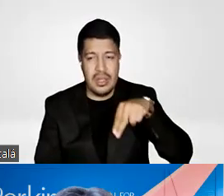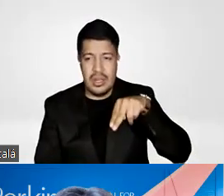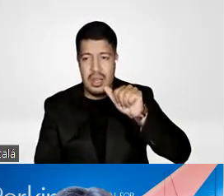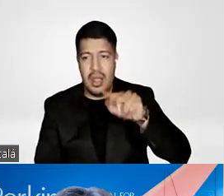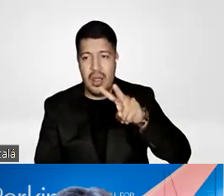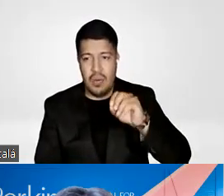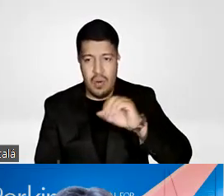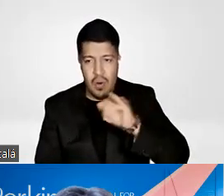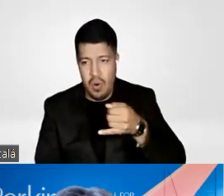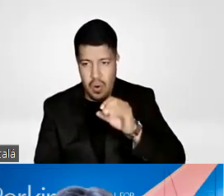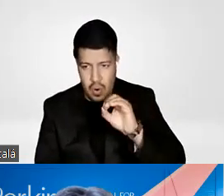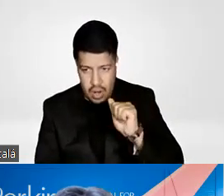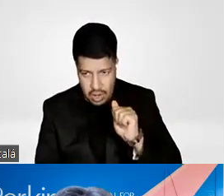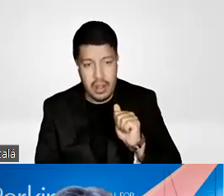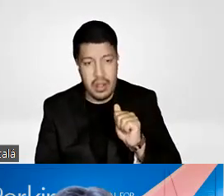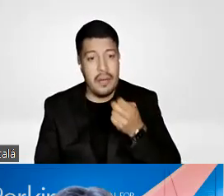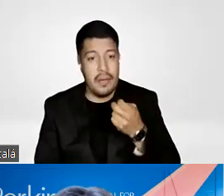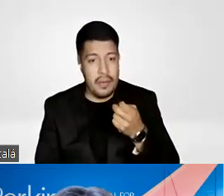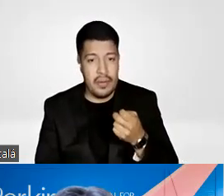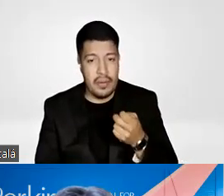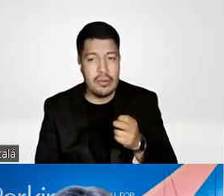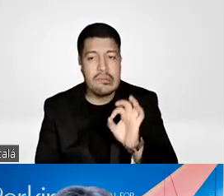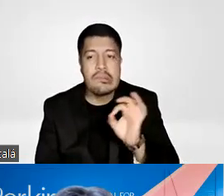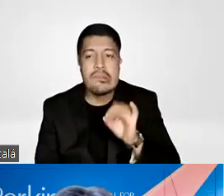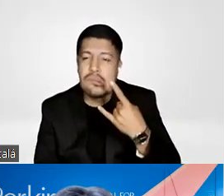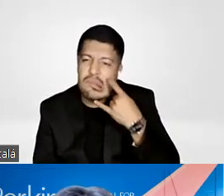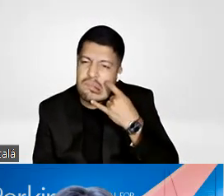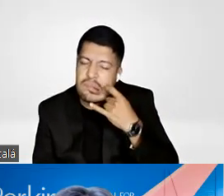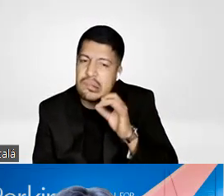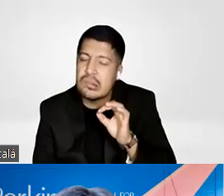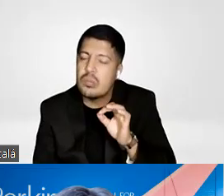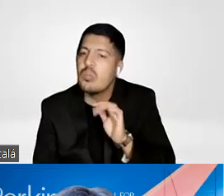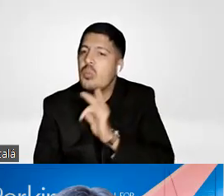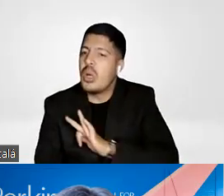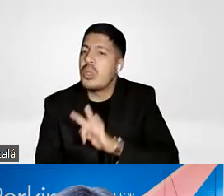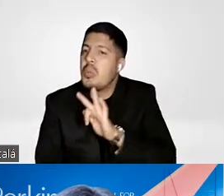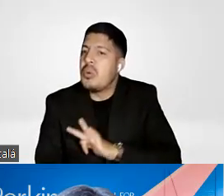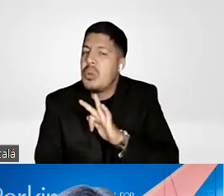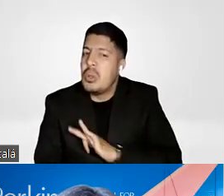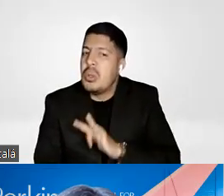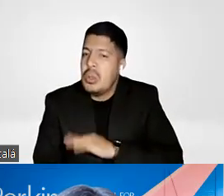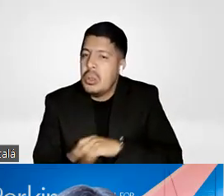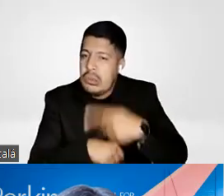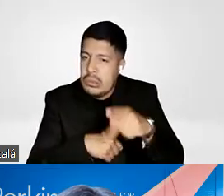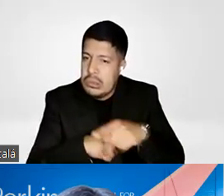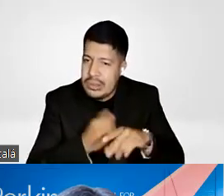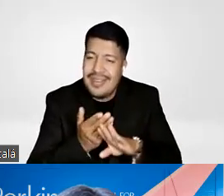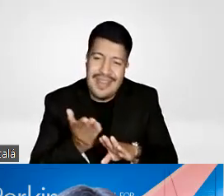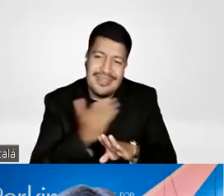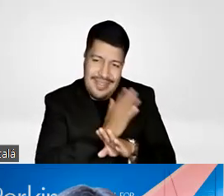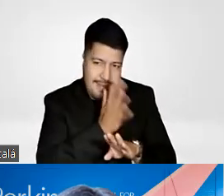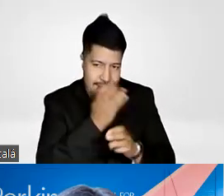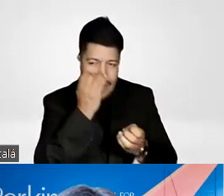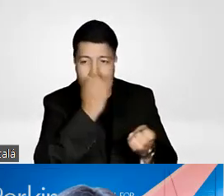sospecha o diagnóstico de trastorno del neurodesarrollo, o sea, previamente evaluados, con a lo mejor